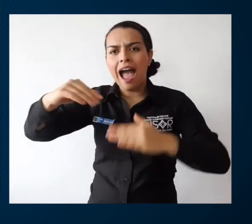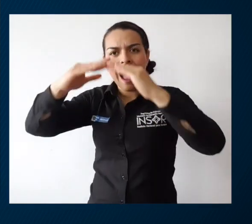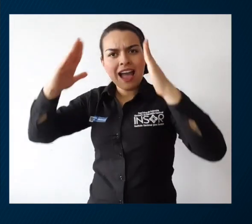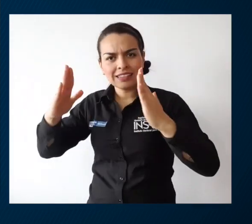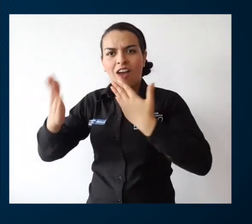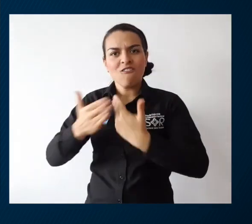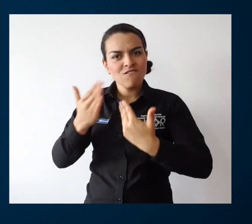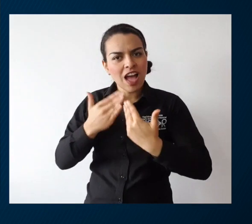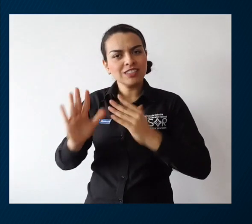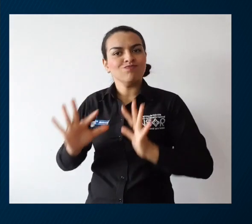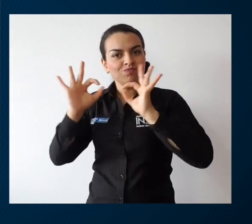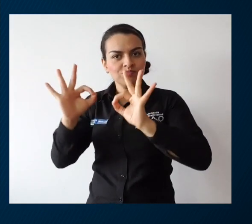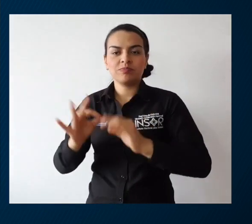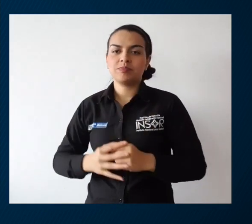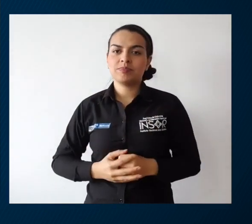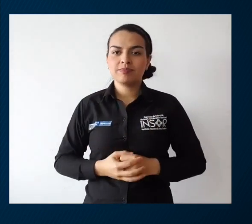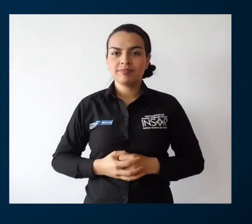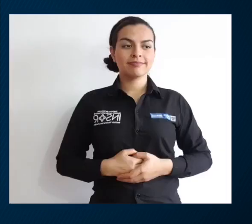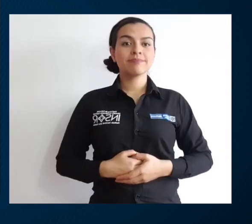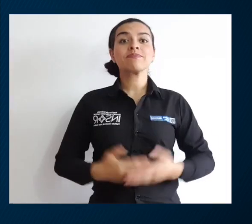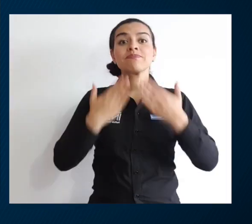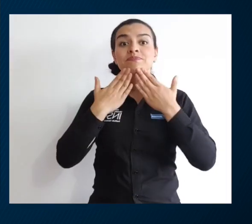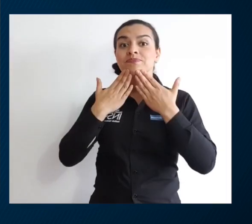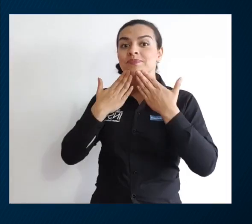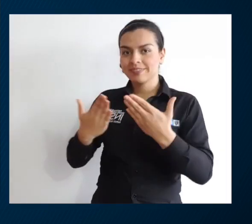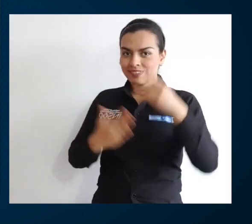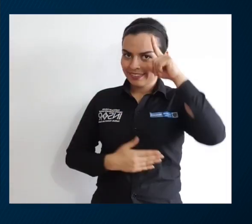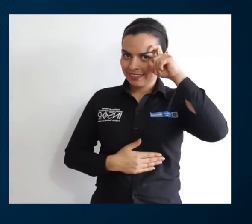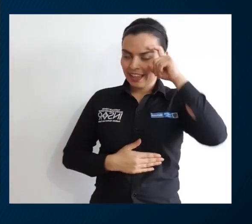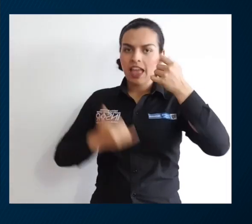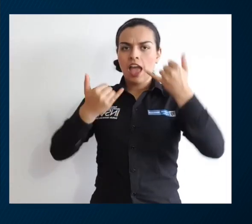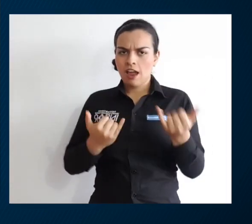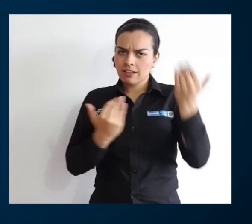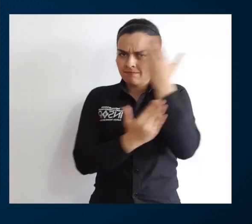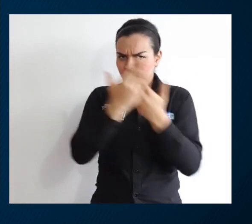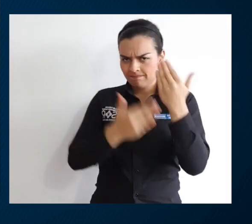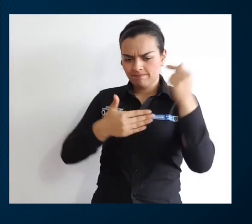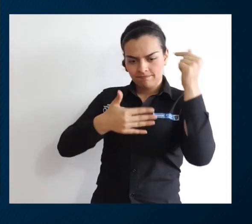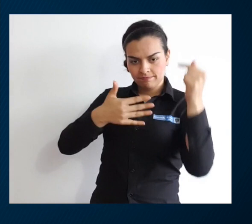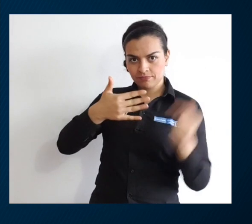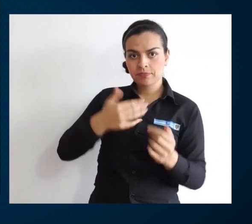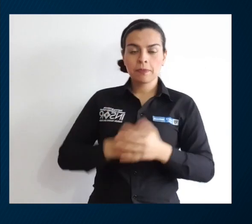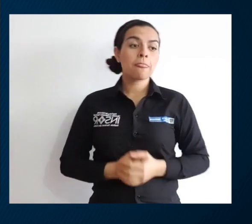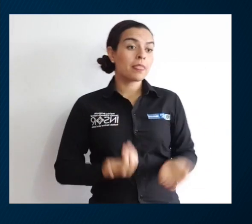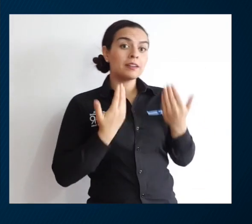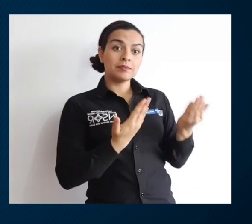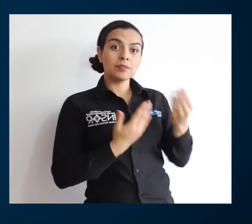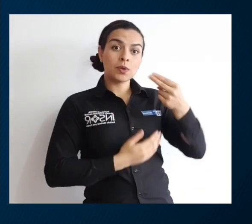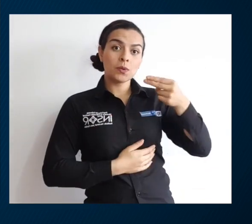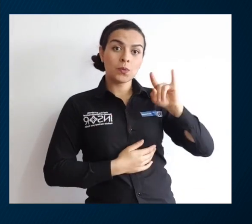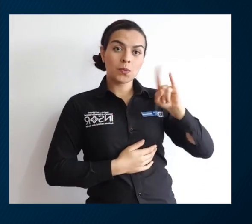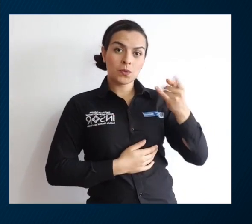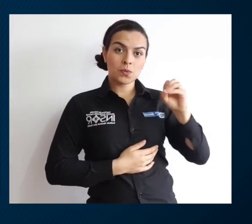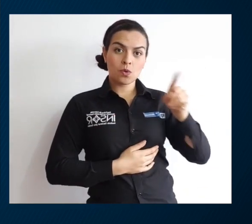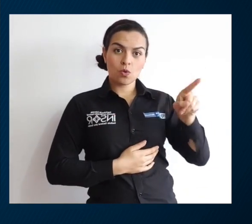casas de forma, digamos que mucho más fácil y mucho más eficiente. Ok, muchas gracias, Natalia. Ahora seguramente volveremos sobre algunos